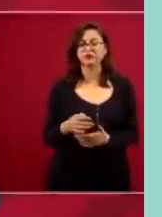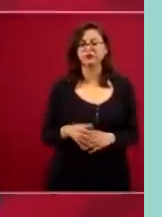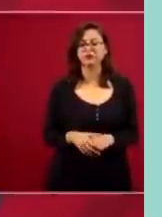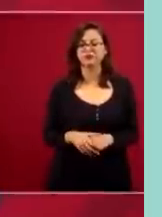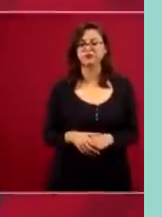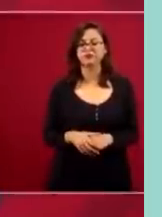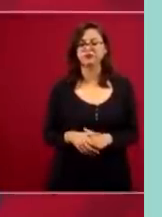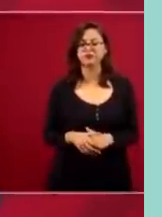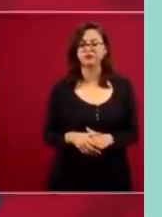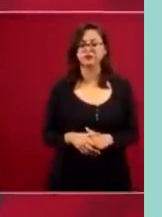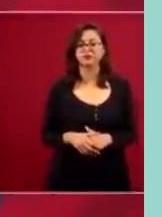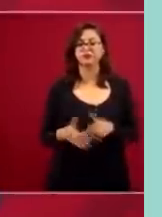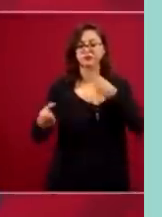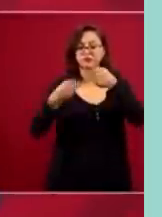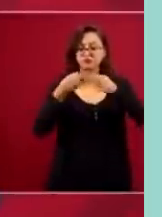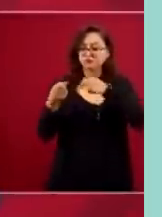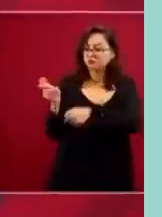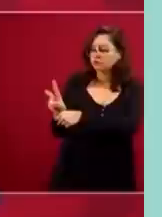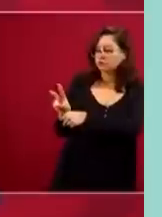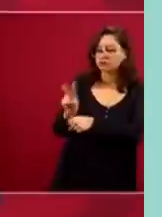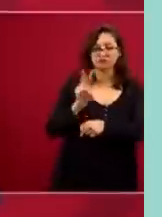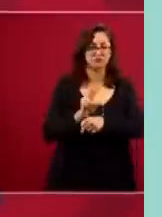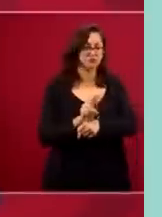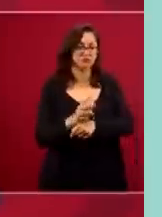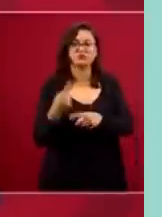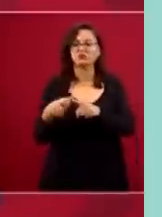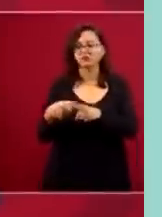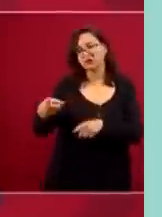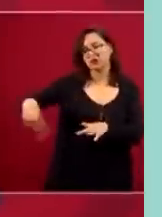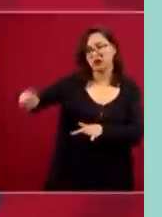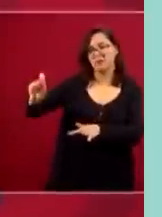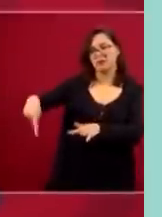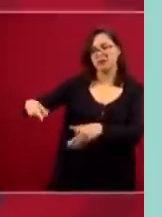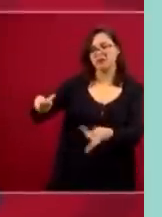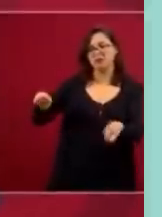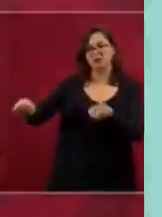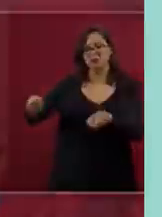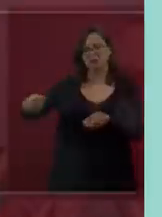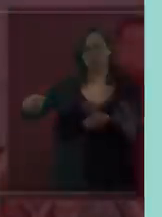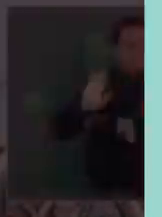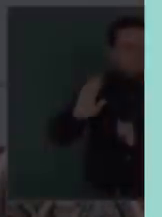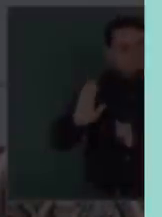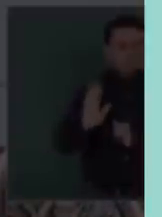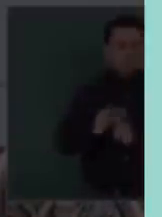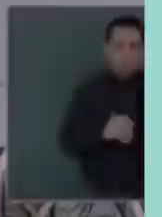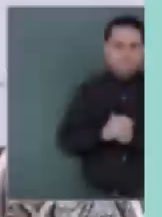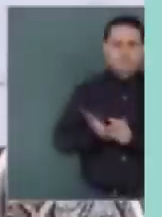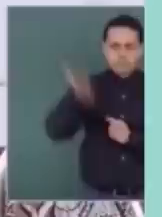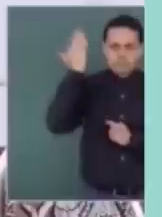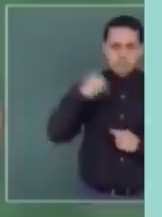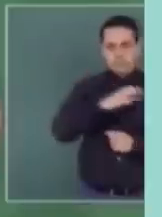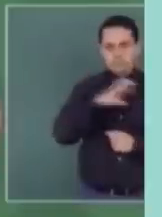la prensa se controla con la prensa, se tienen que autorregular. En las